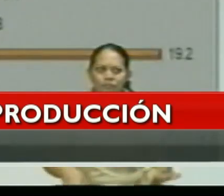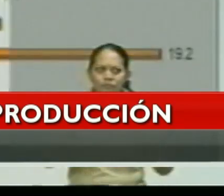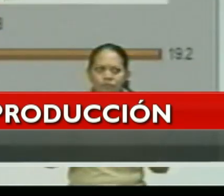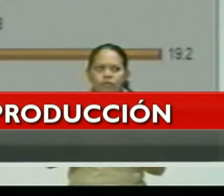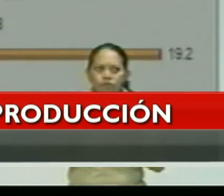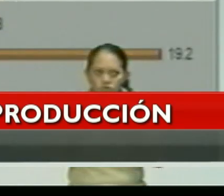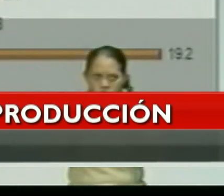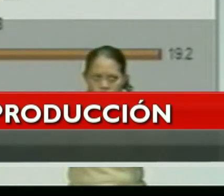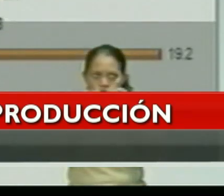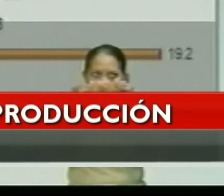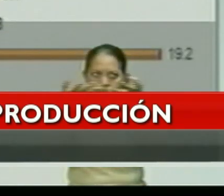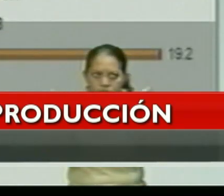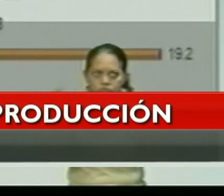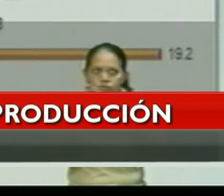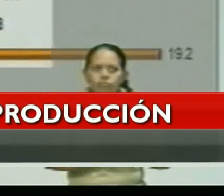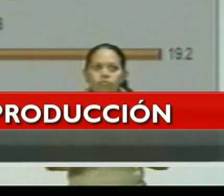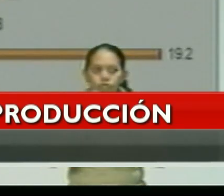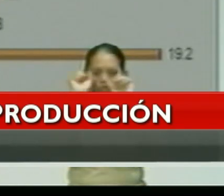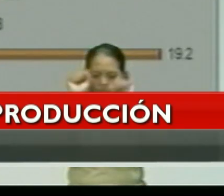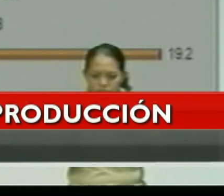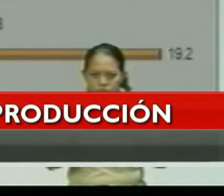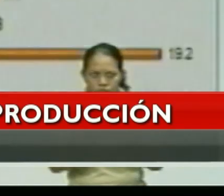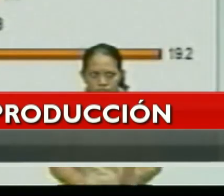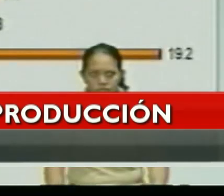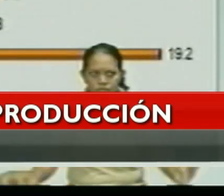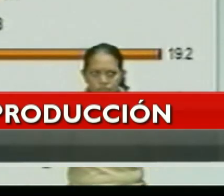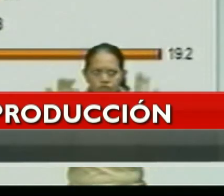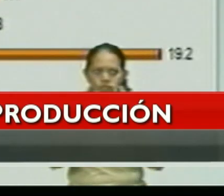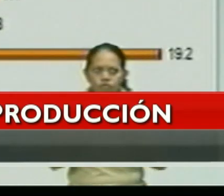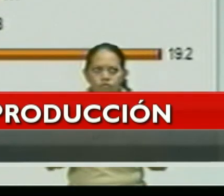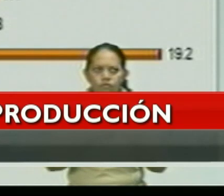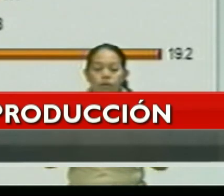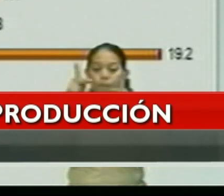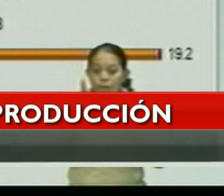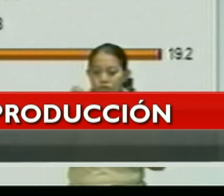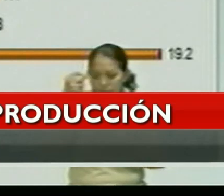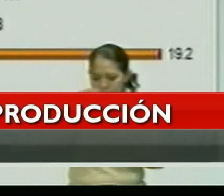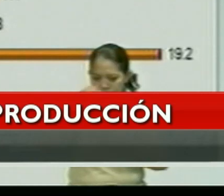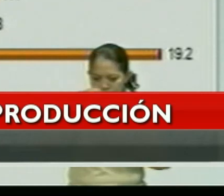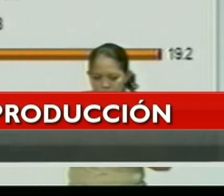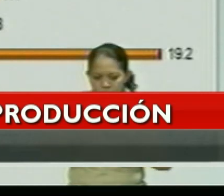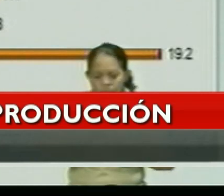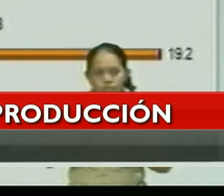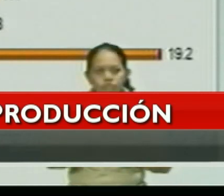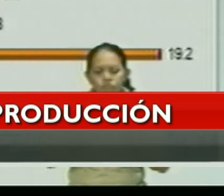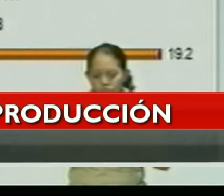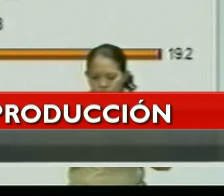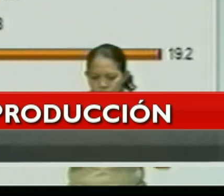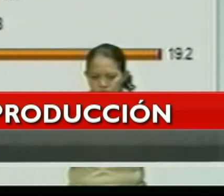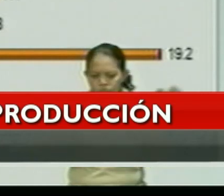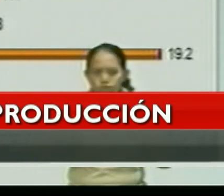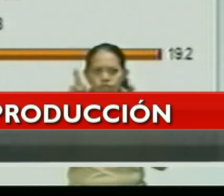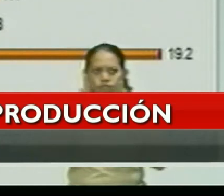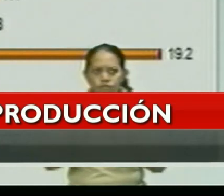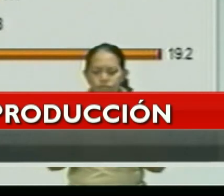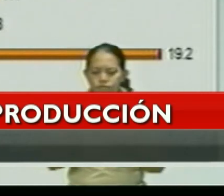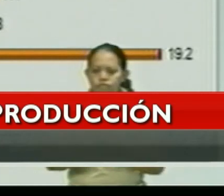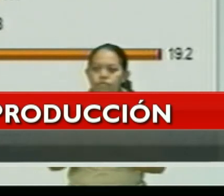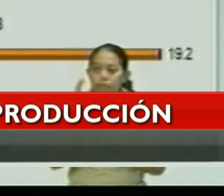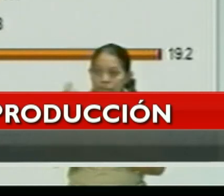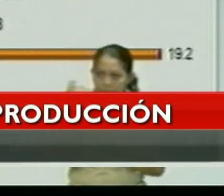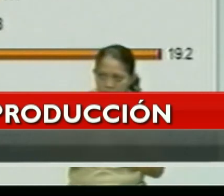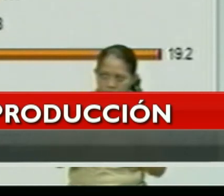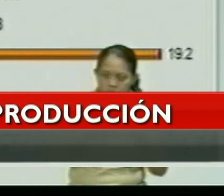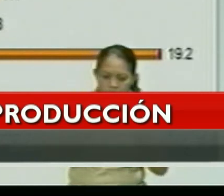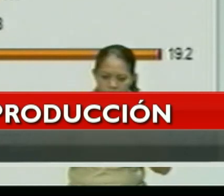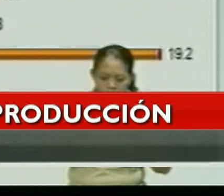esta información, la fuente principal son los productores, son los protagonistas y los agentes